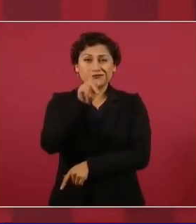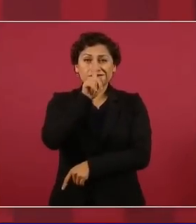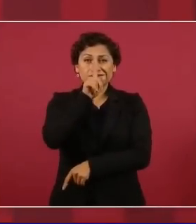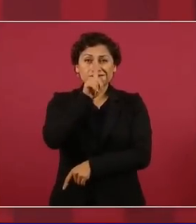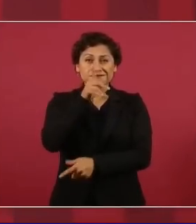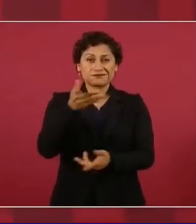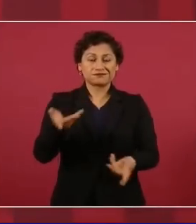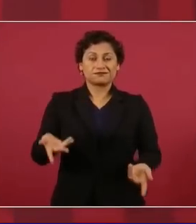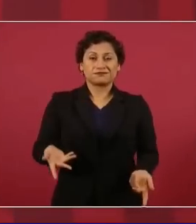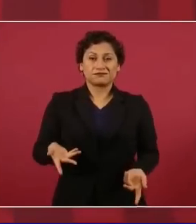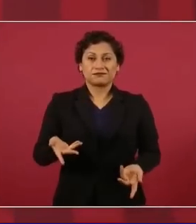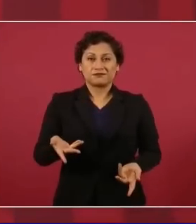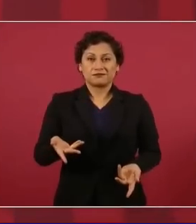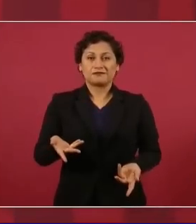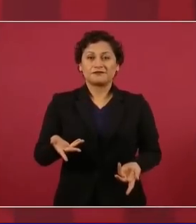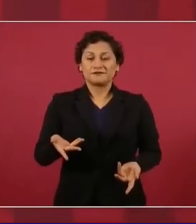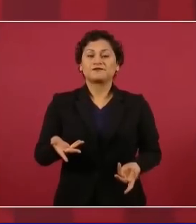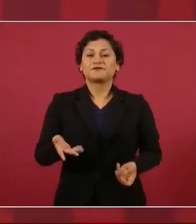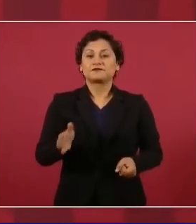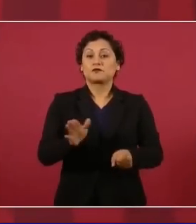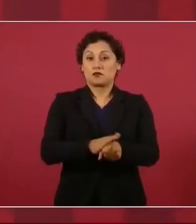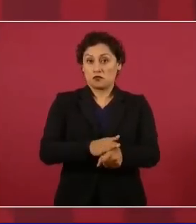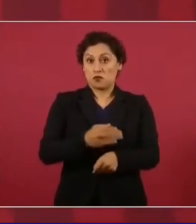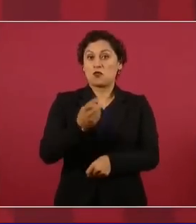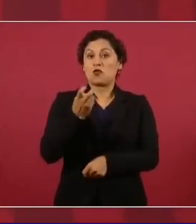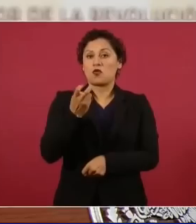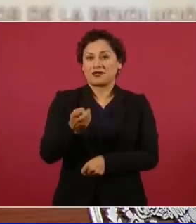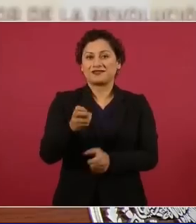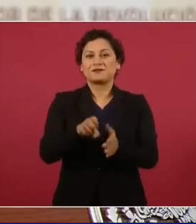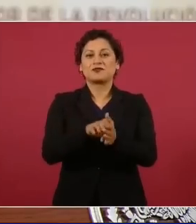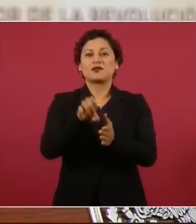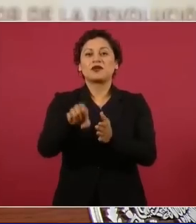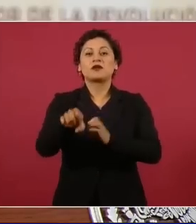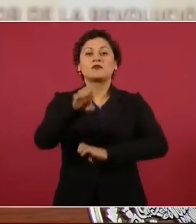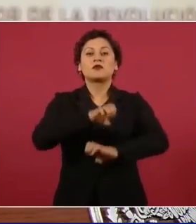Entonces, lo que pasó con Mexicana pues fue muy